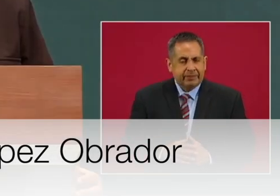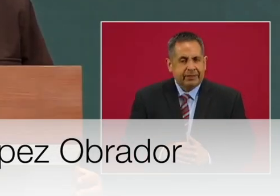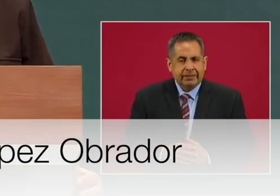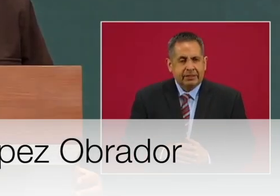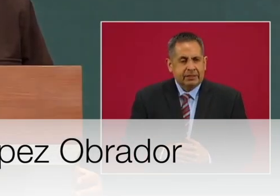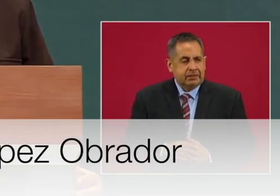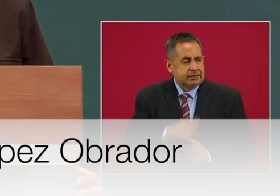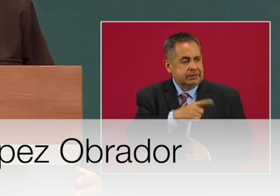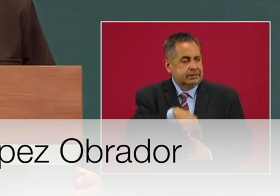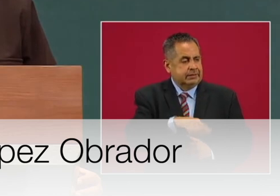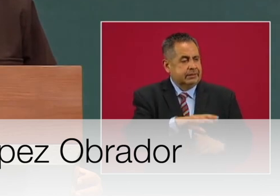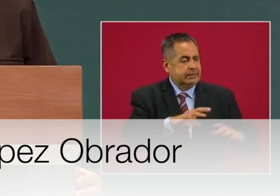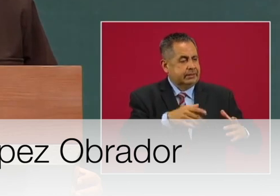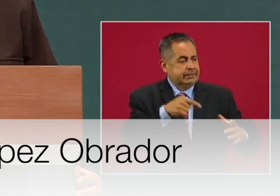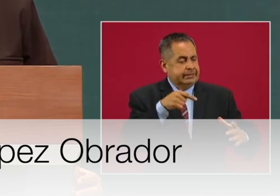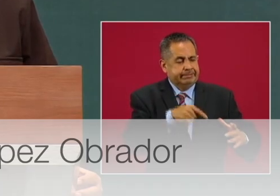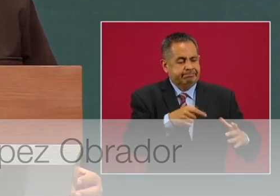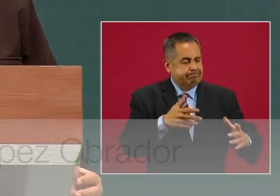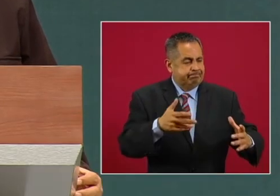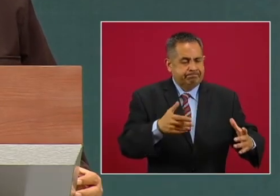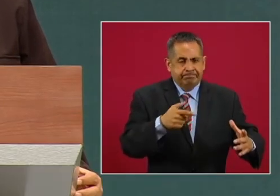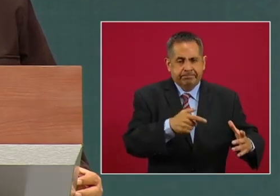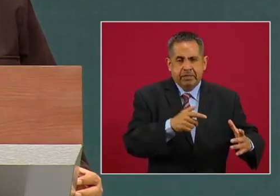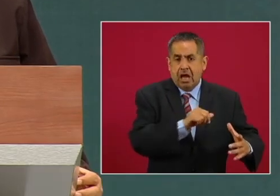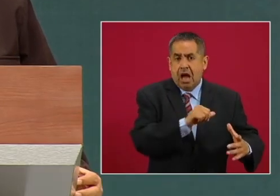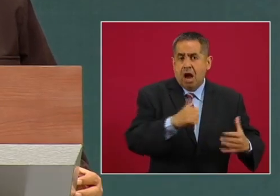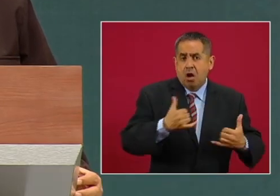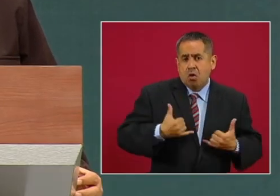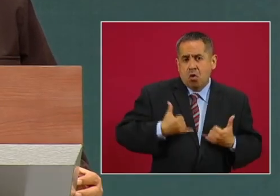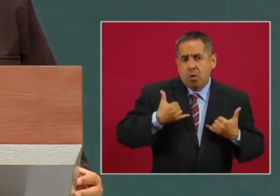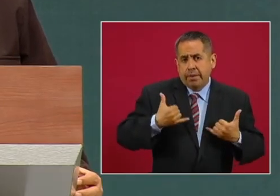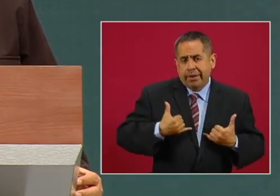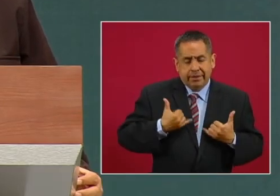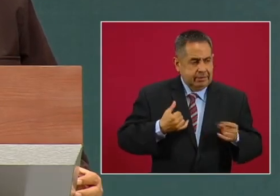en contra de jóvenes